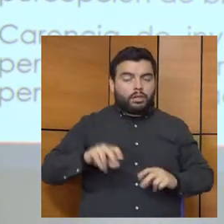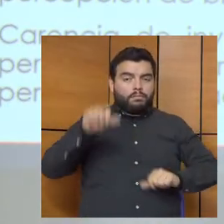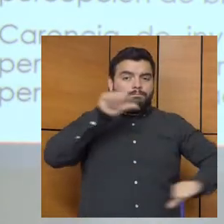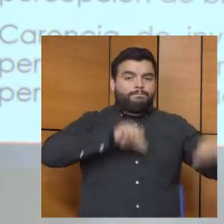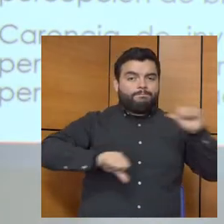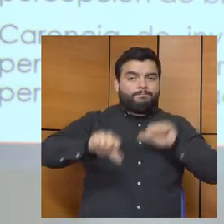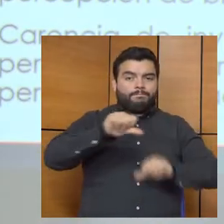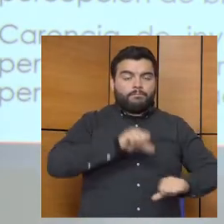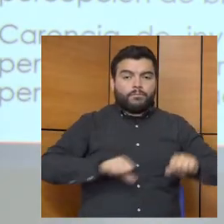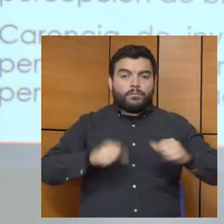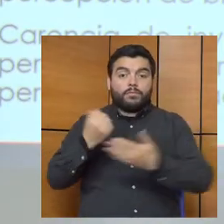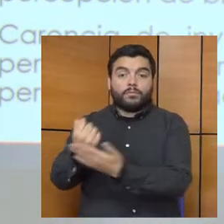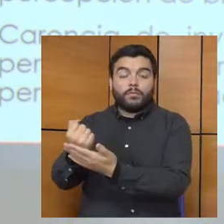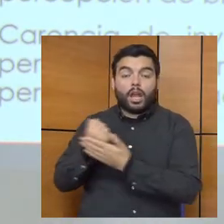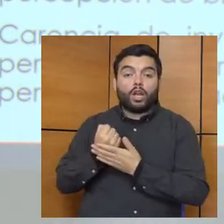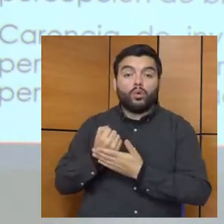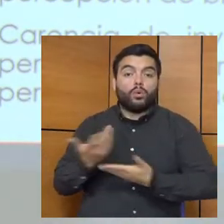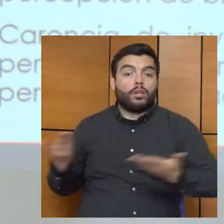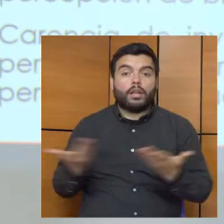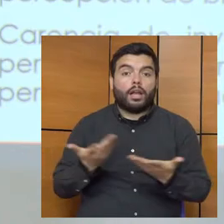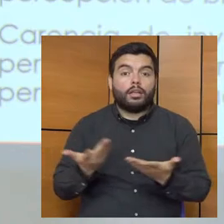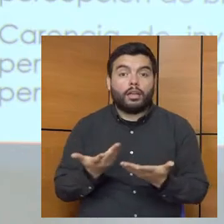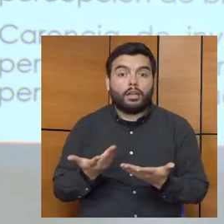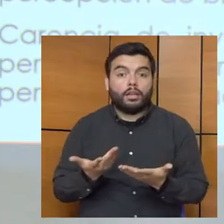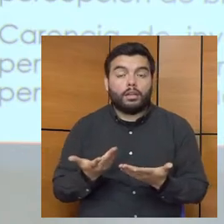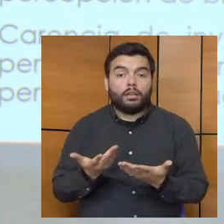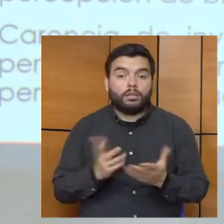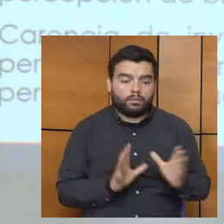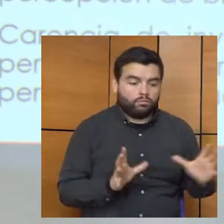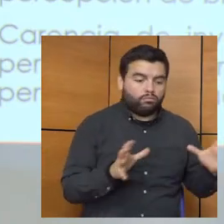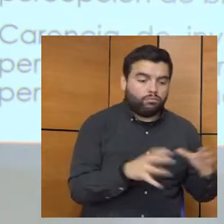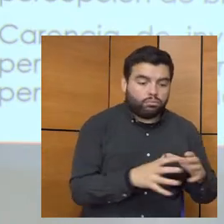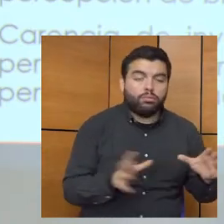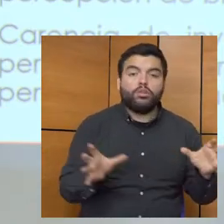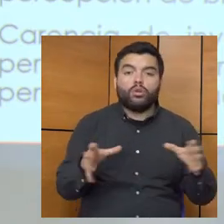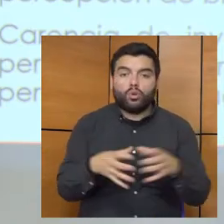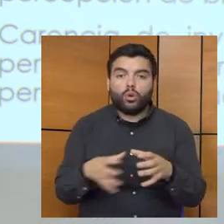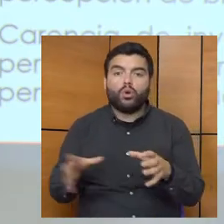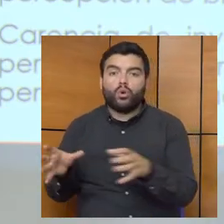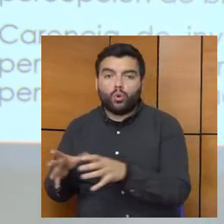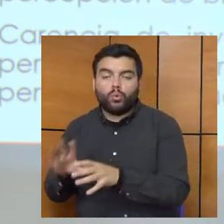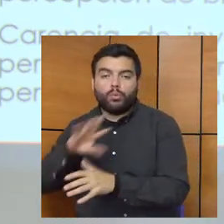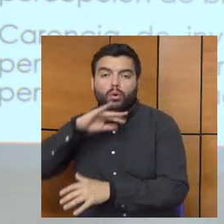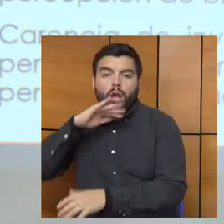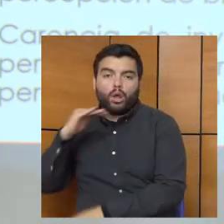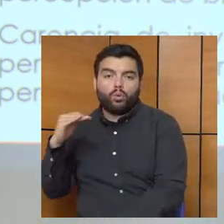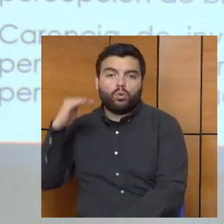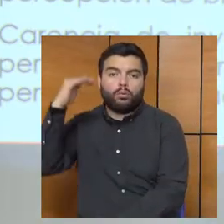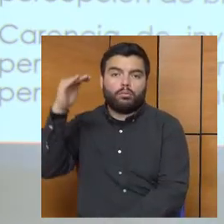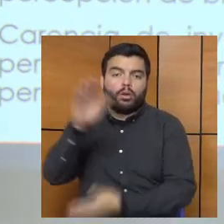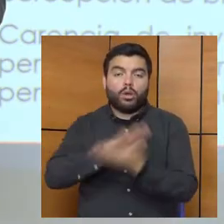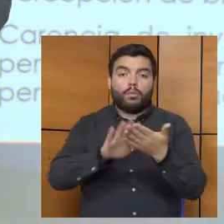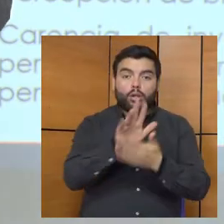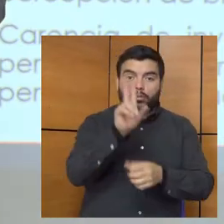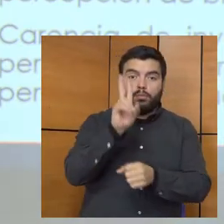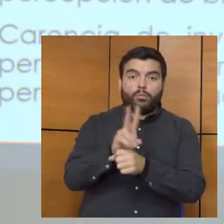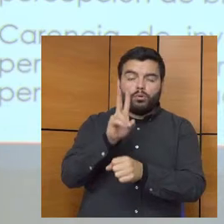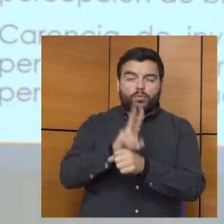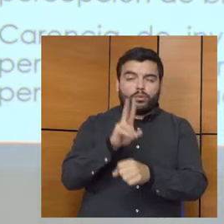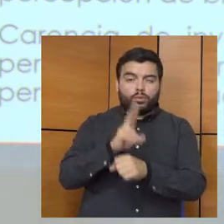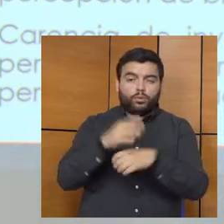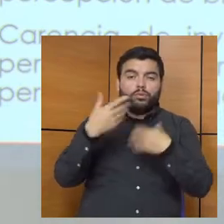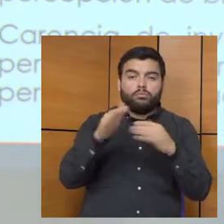nos ayuden a cementar a esas personas mayores debidamente, ¿no? El profesor Jorge Arenas nos ha presentado algunos